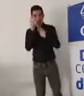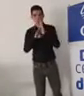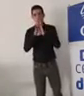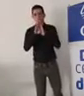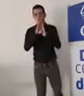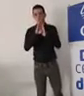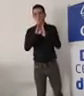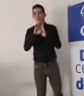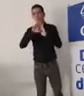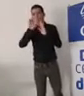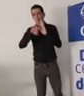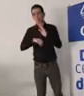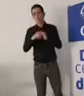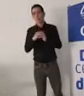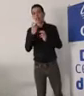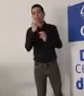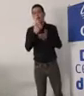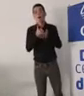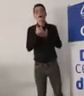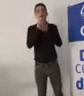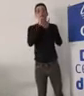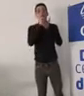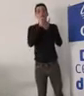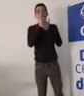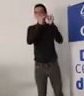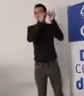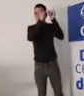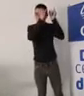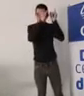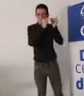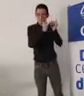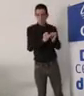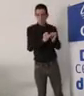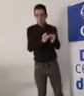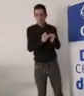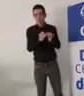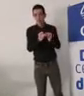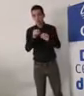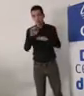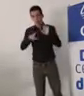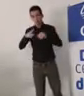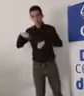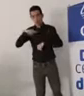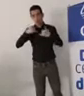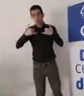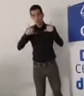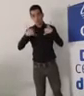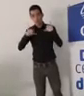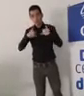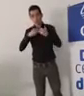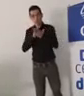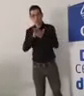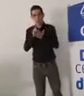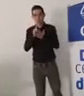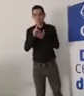construye identidad. Pero adicionalmente, los jóvenes no reconocemos como sujetos de derechos, y eso contribuye a la democratización